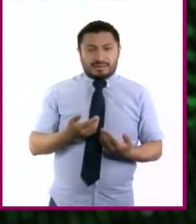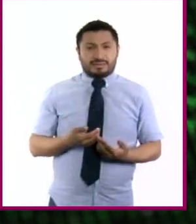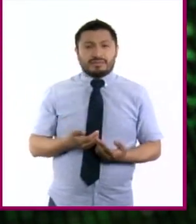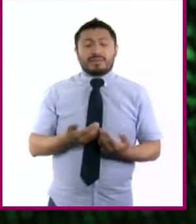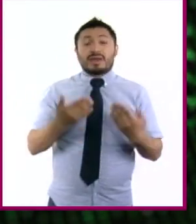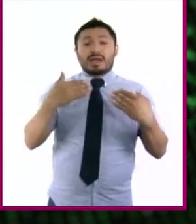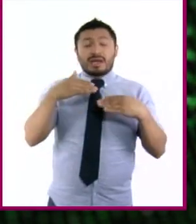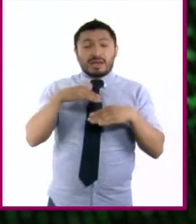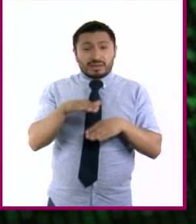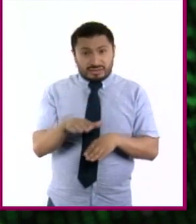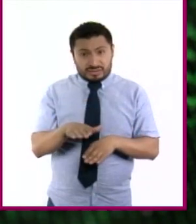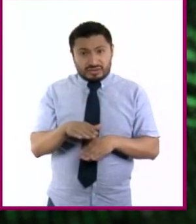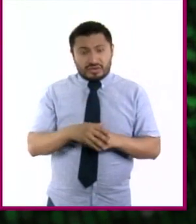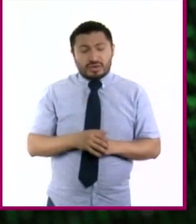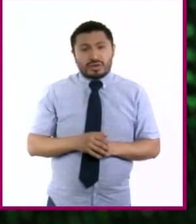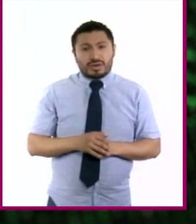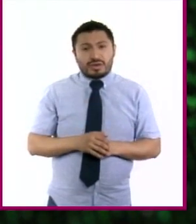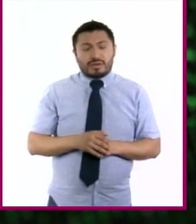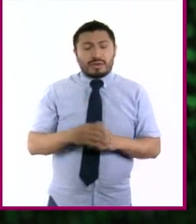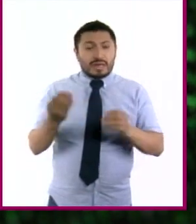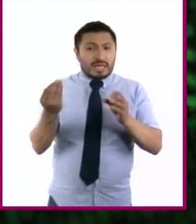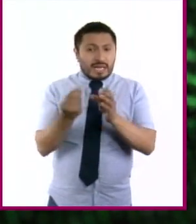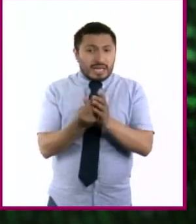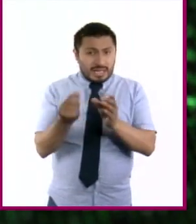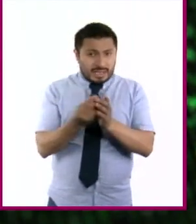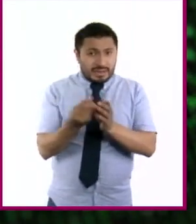a la clase